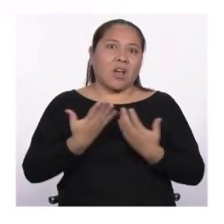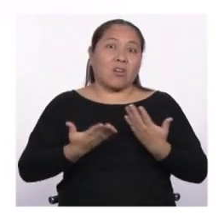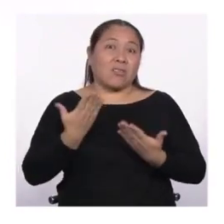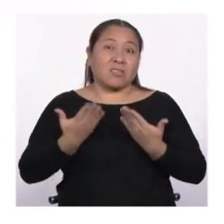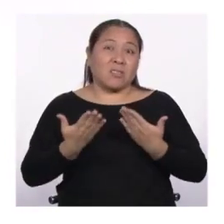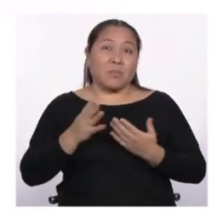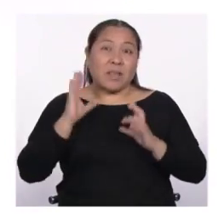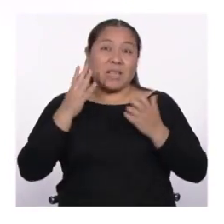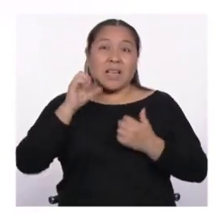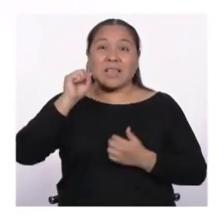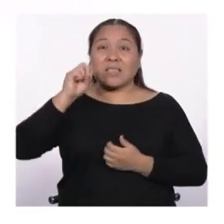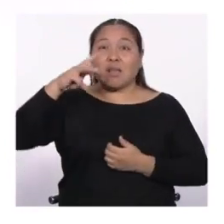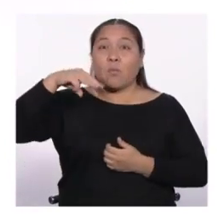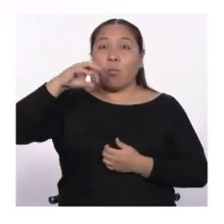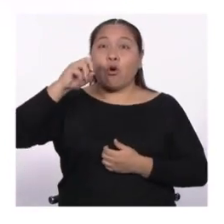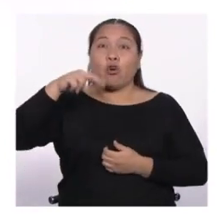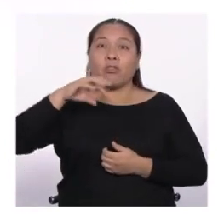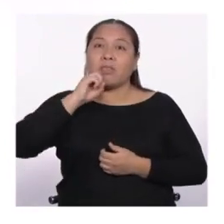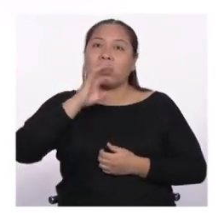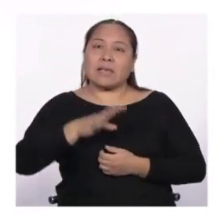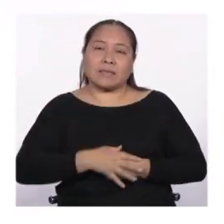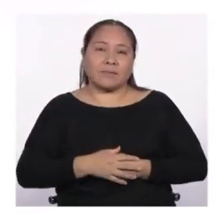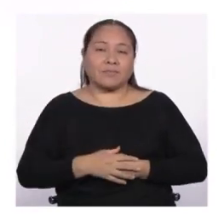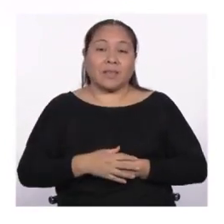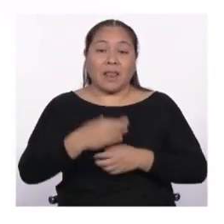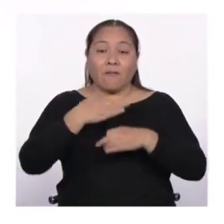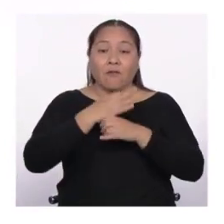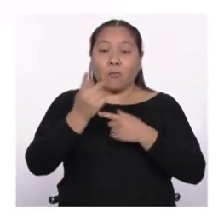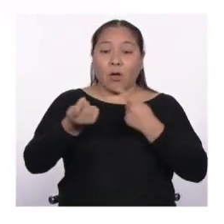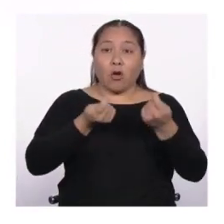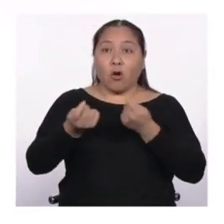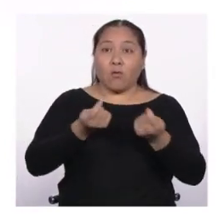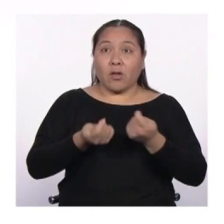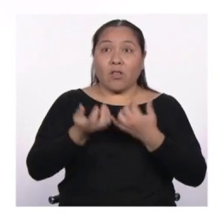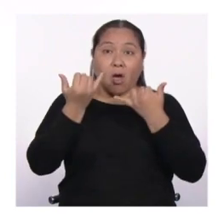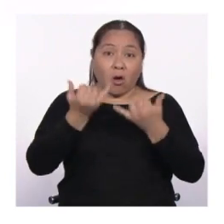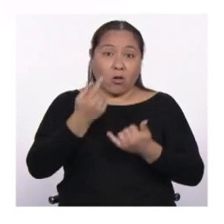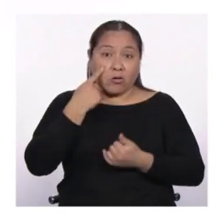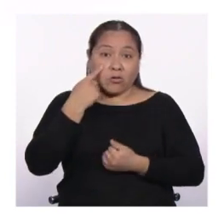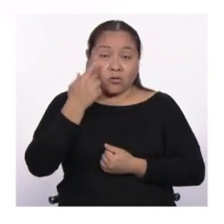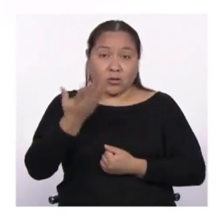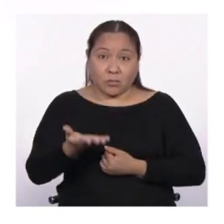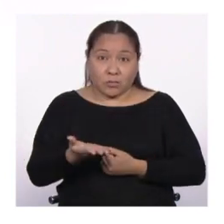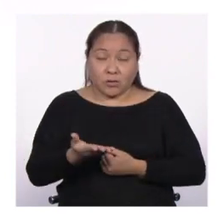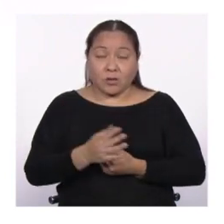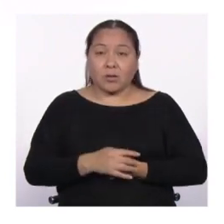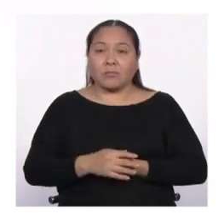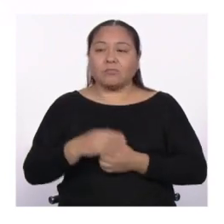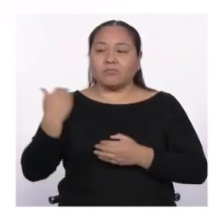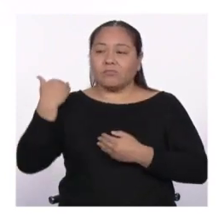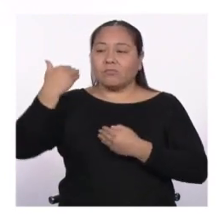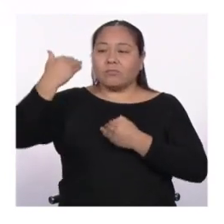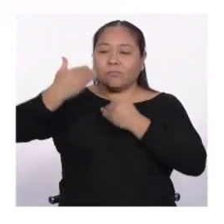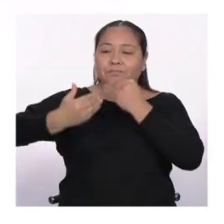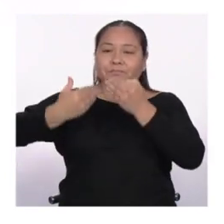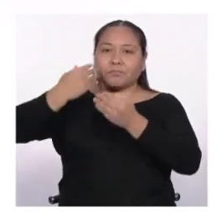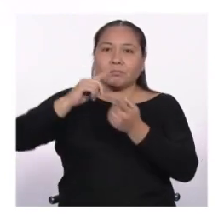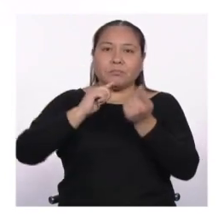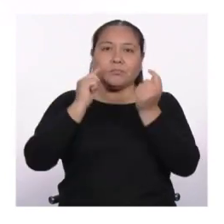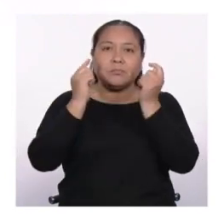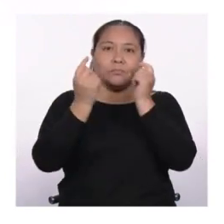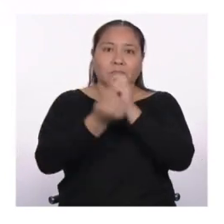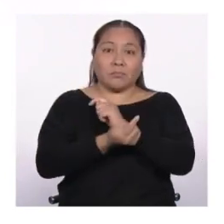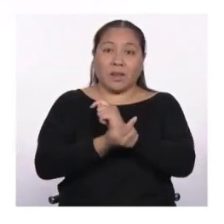de Simón dice. Bueno, los sistemas de gobierno que conocemos han sido adaptaciones y producto de la evolución de